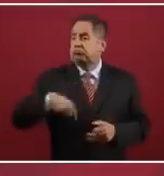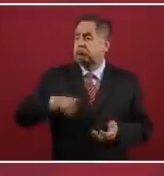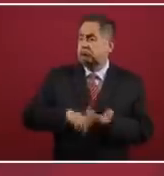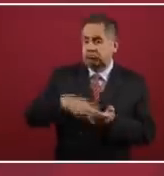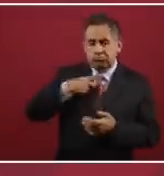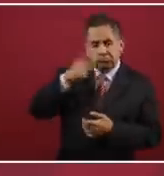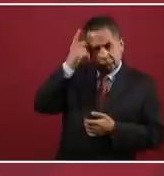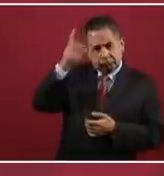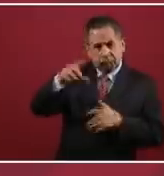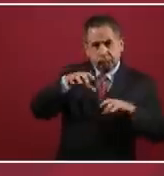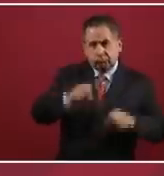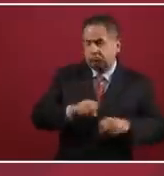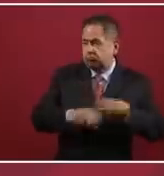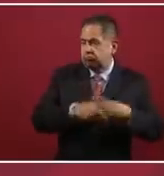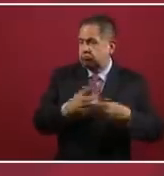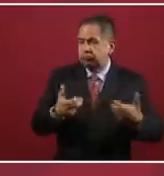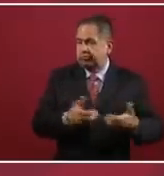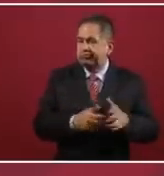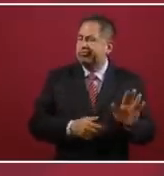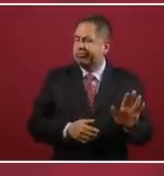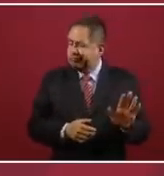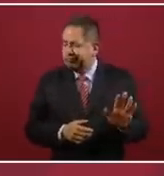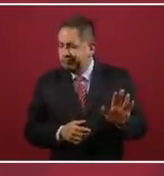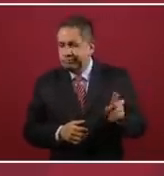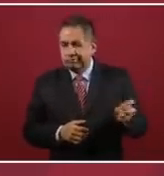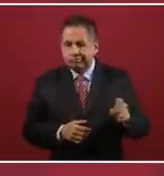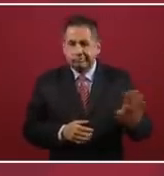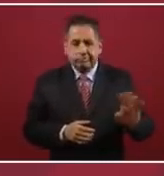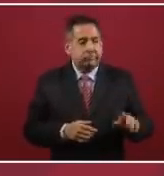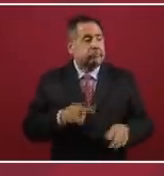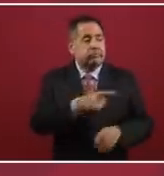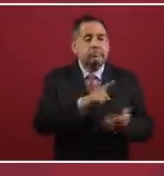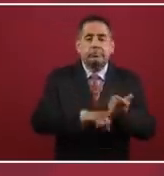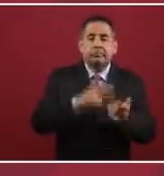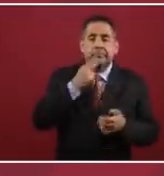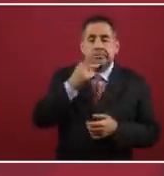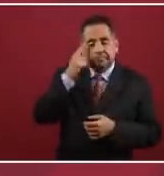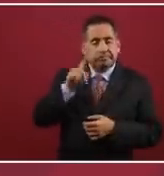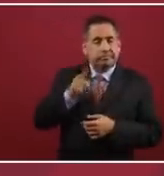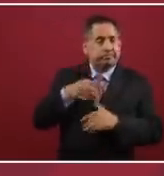llevar a cabo acciones en bolsas de valores,